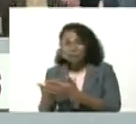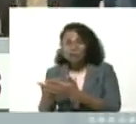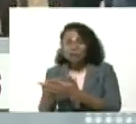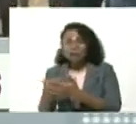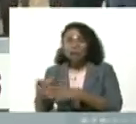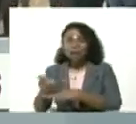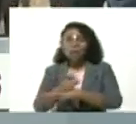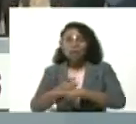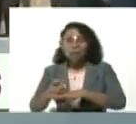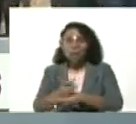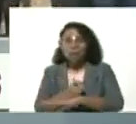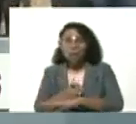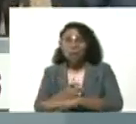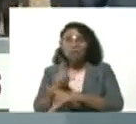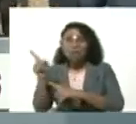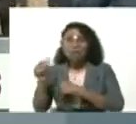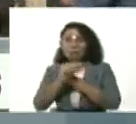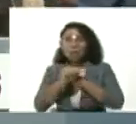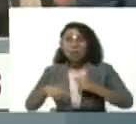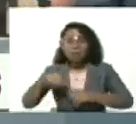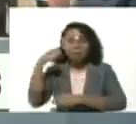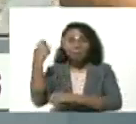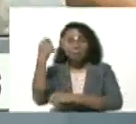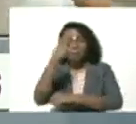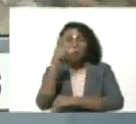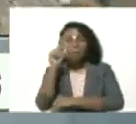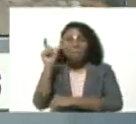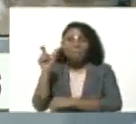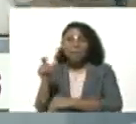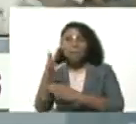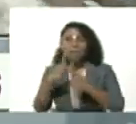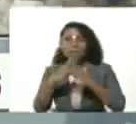el gobernador Carrizales en Apure, general Bello,